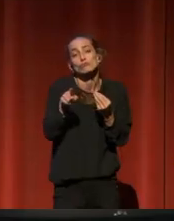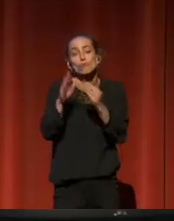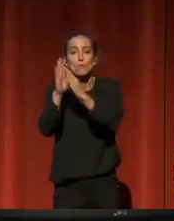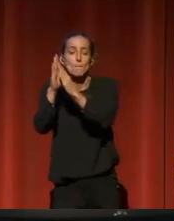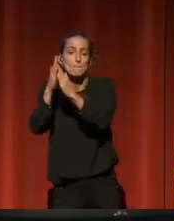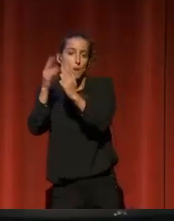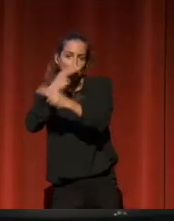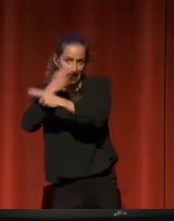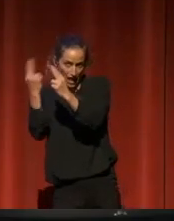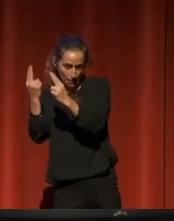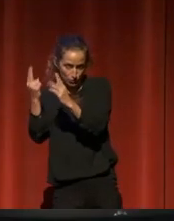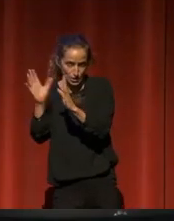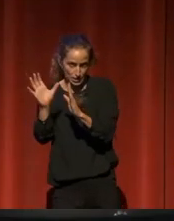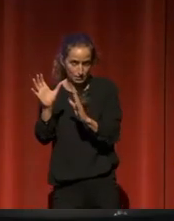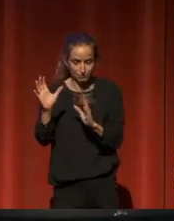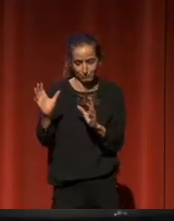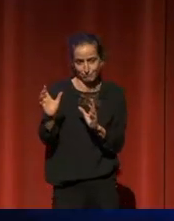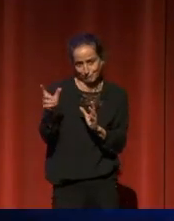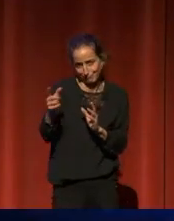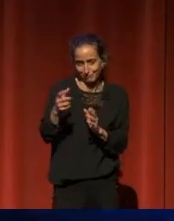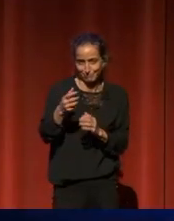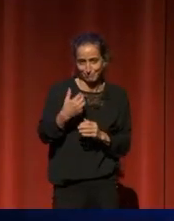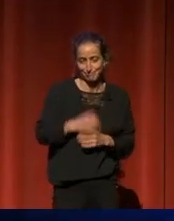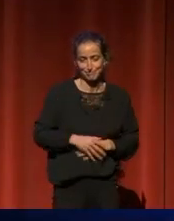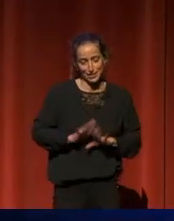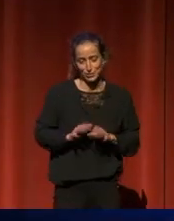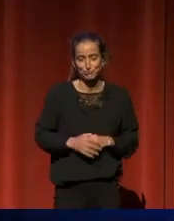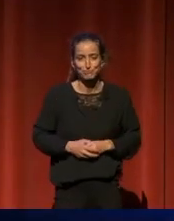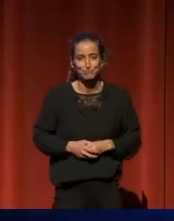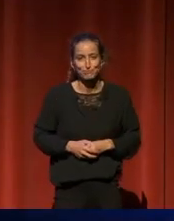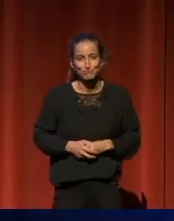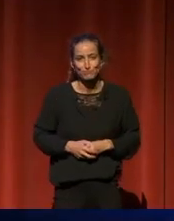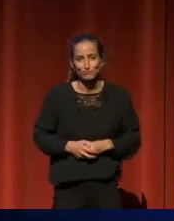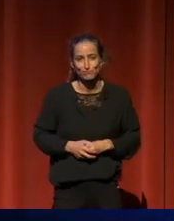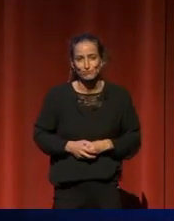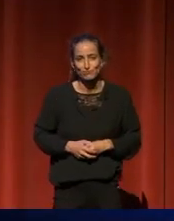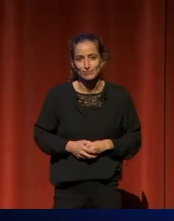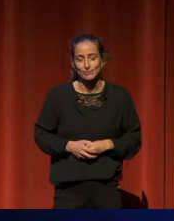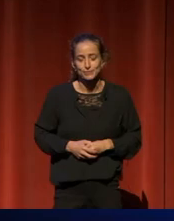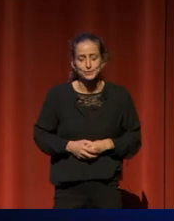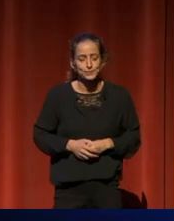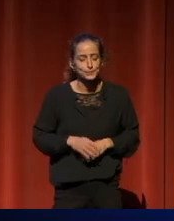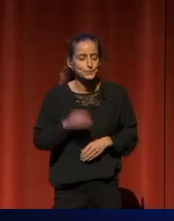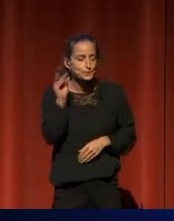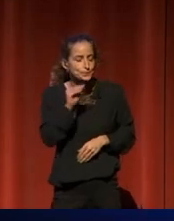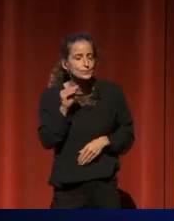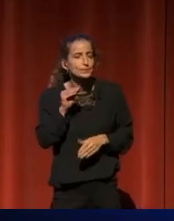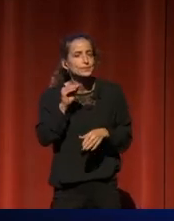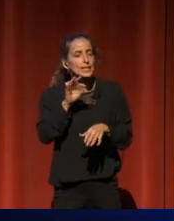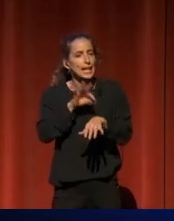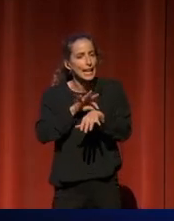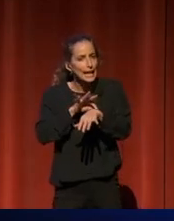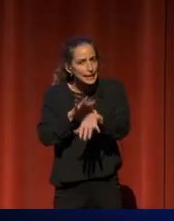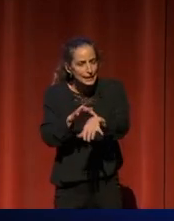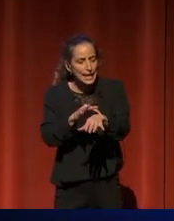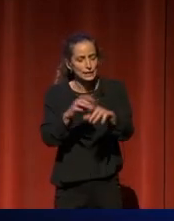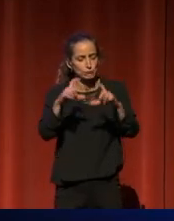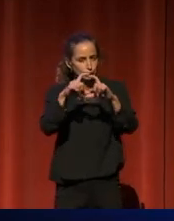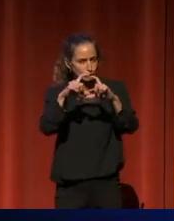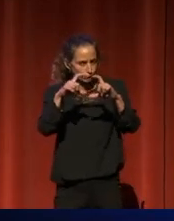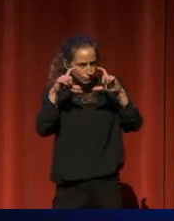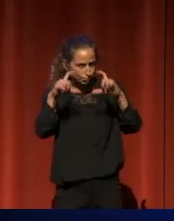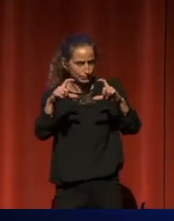libraries es de eso muy bien en la en la guía hay un capítulo entero en concreto el cuarto